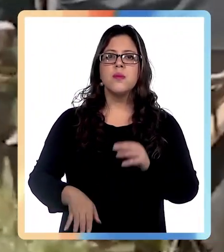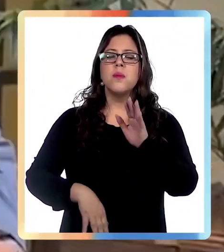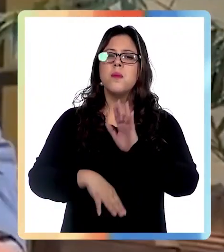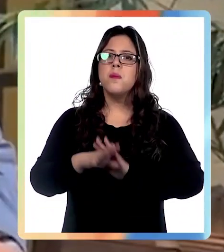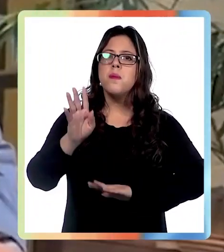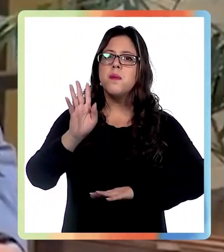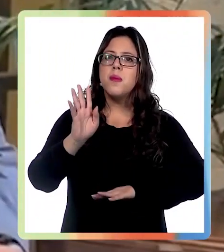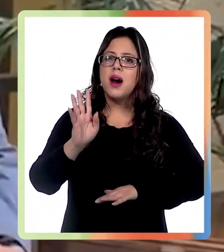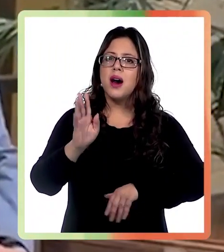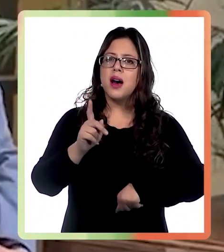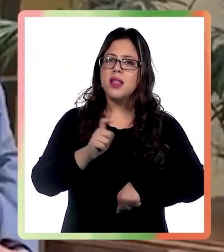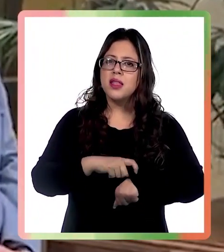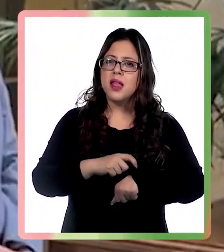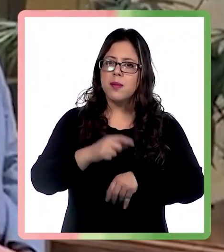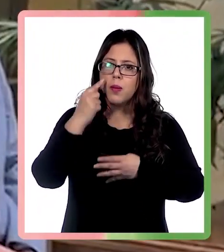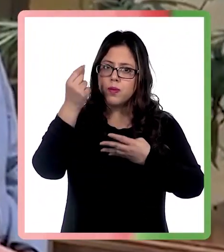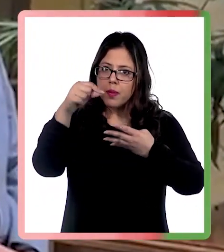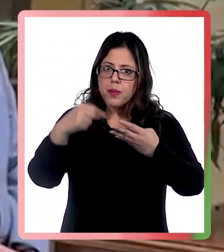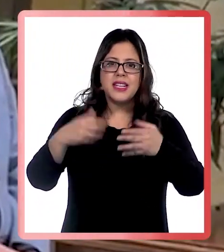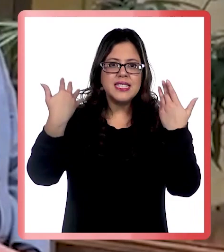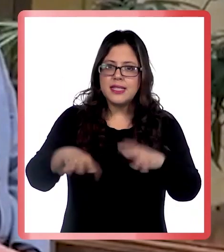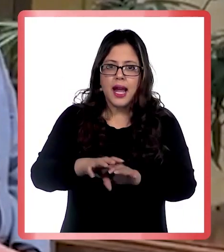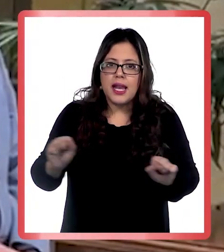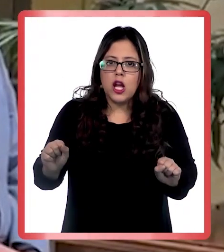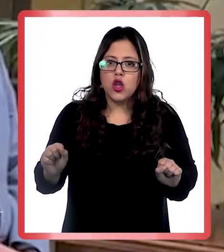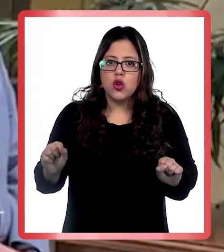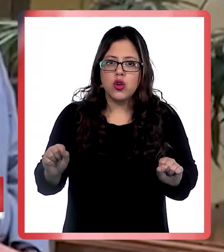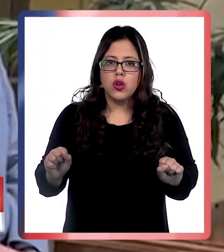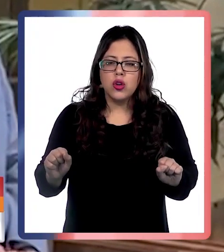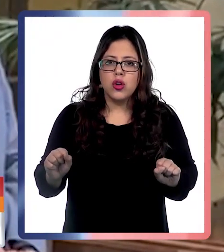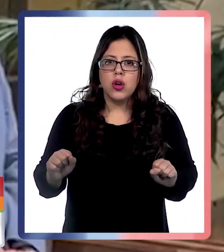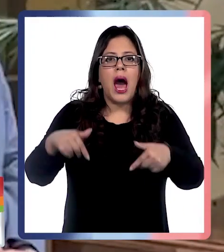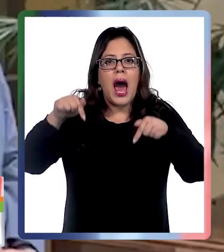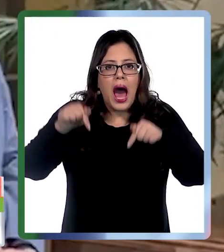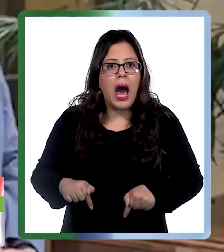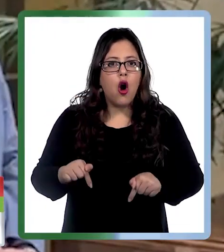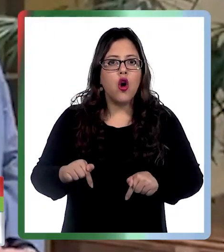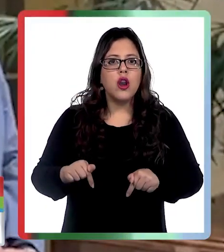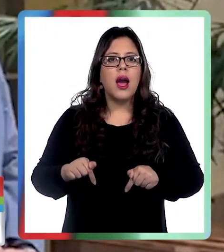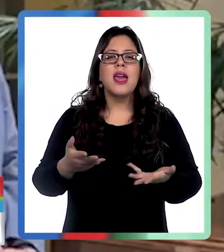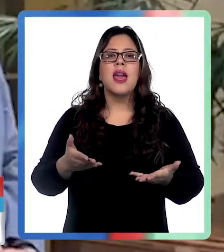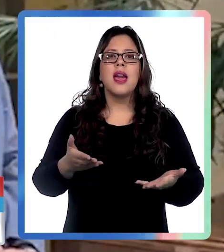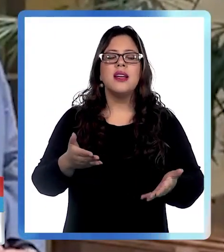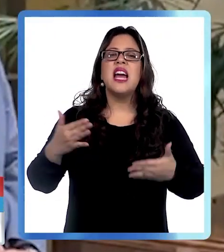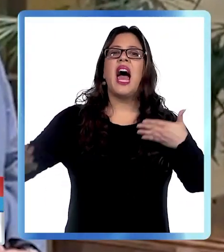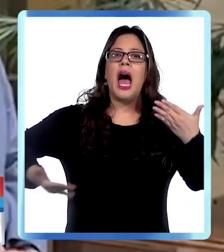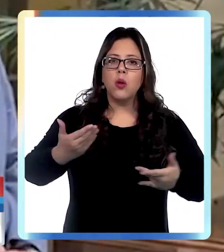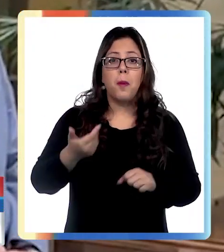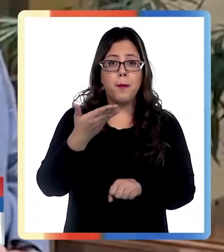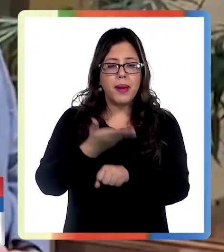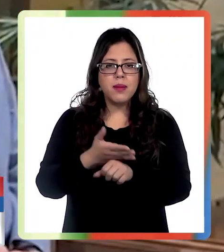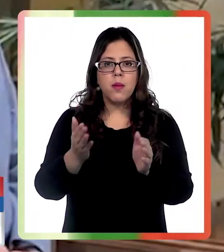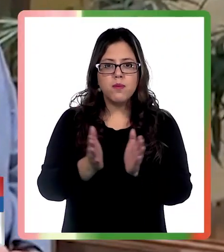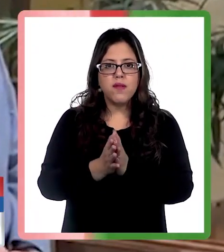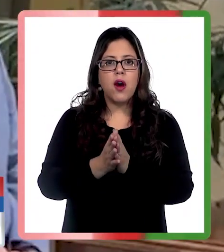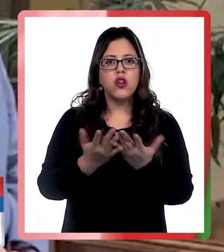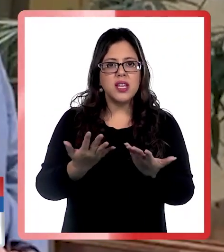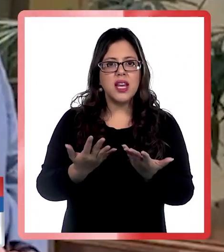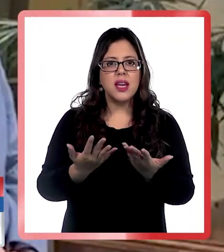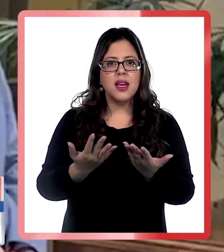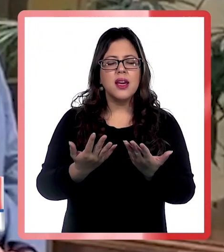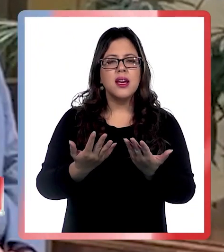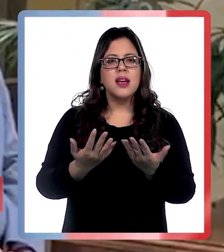tiempo de diagnóstico los diagnósticos ya están hechos es tiempo de actuar por eso pedimos tres